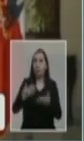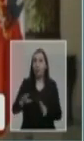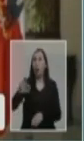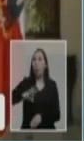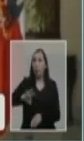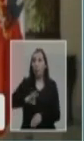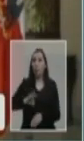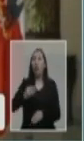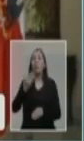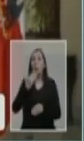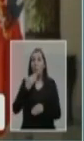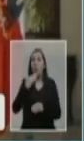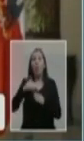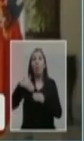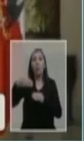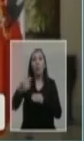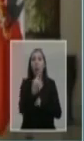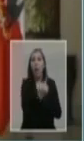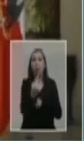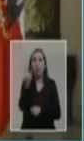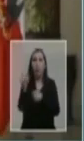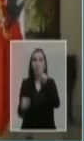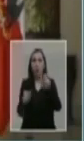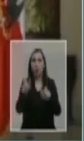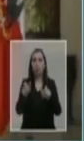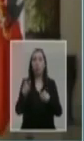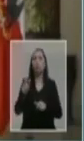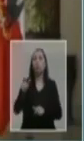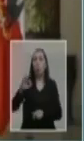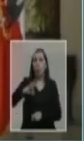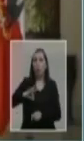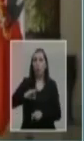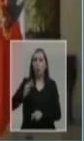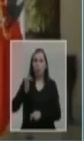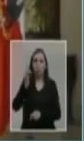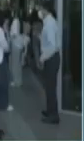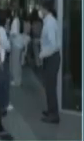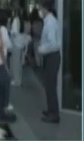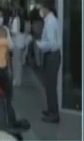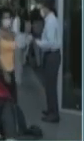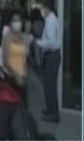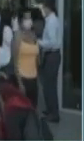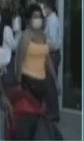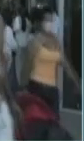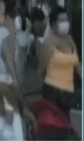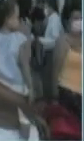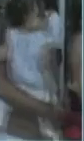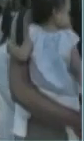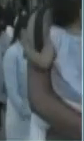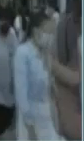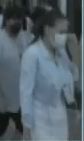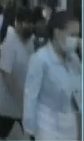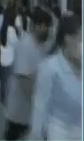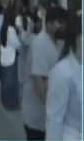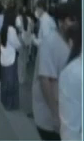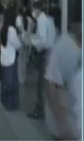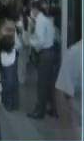incluía un aporte por parte con el IGB. ¿no? Para tratar de